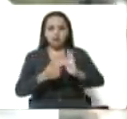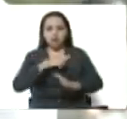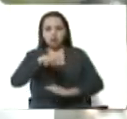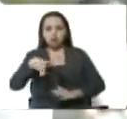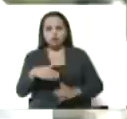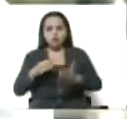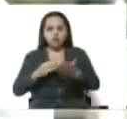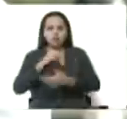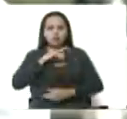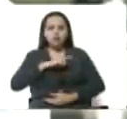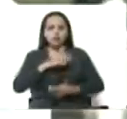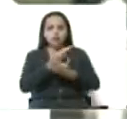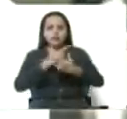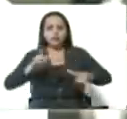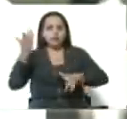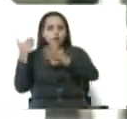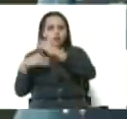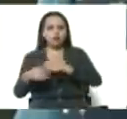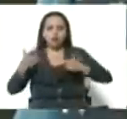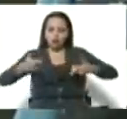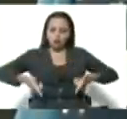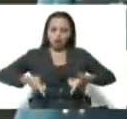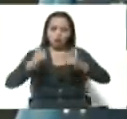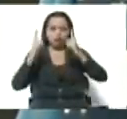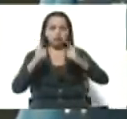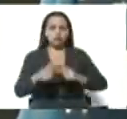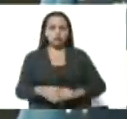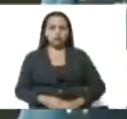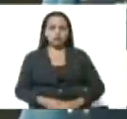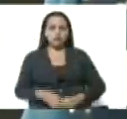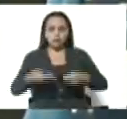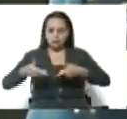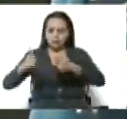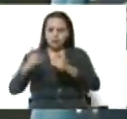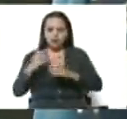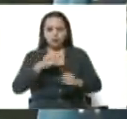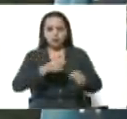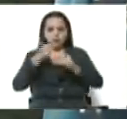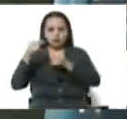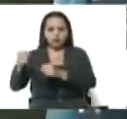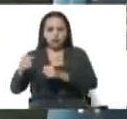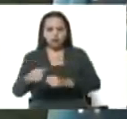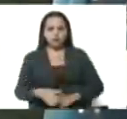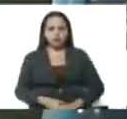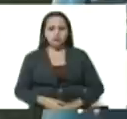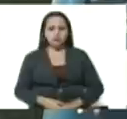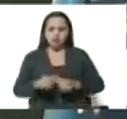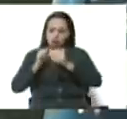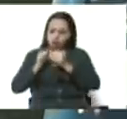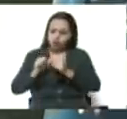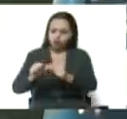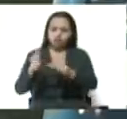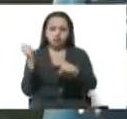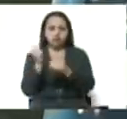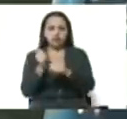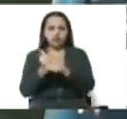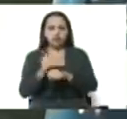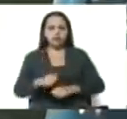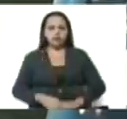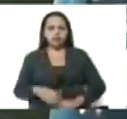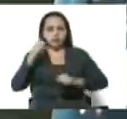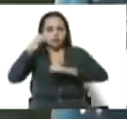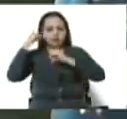libertadores autorizado vaya usted al combate permanente y a la